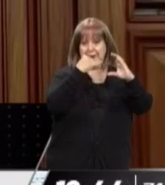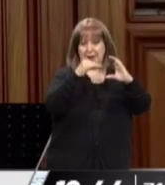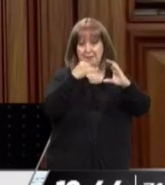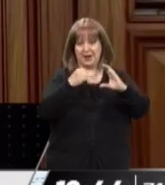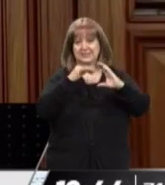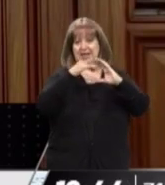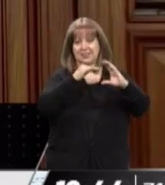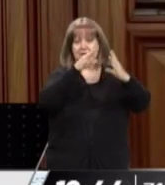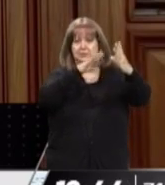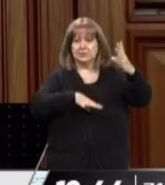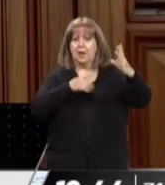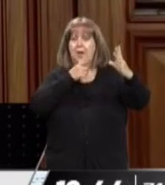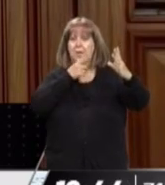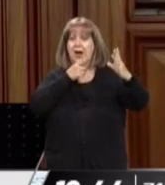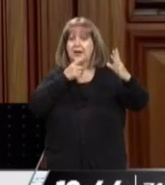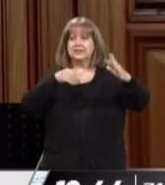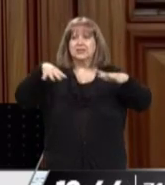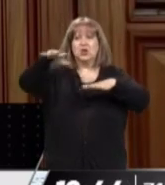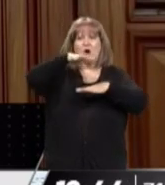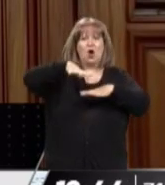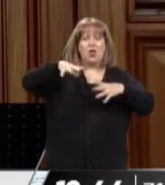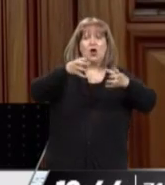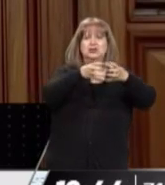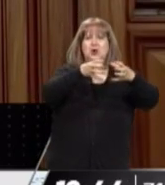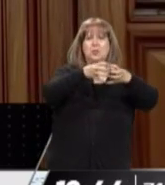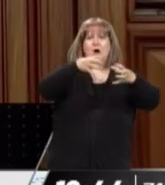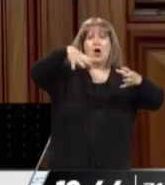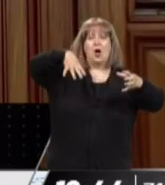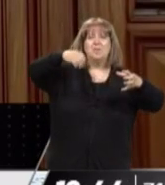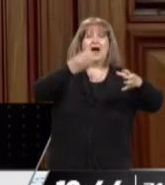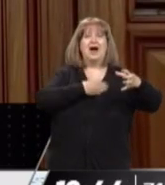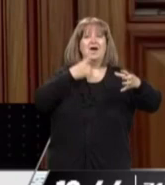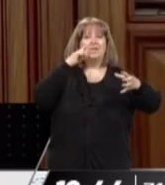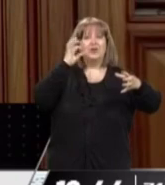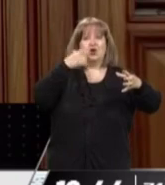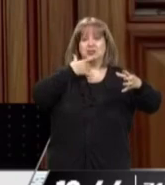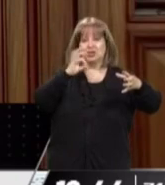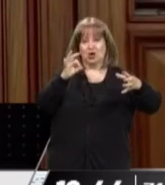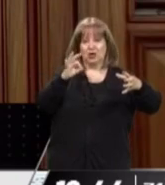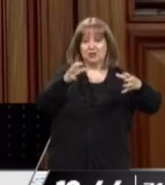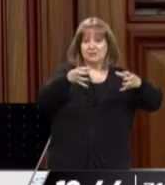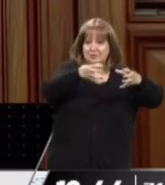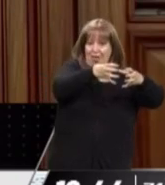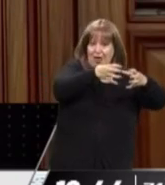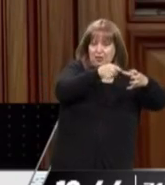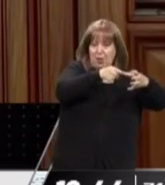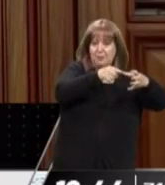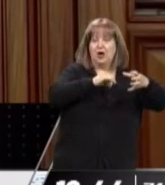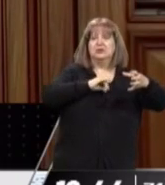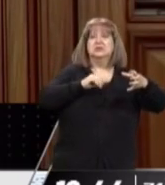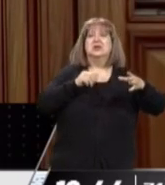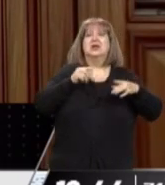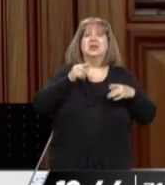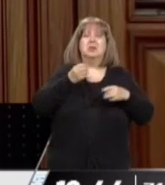contar, denunciando una mafia mediático-judicial y también impunidad. Luego sigue con un hilo de 6 tuits con fuertes críticas al